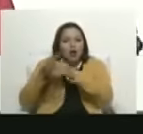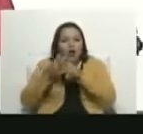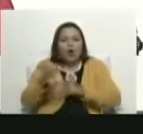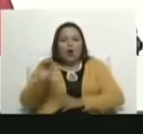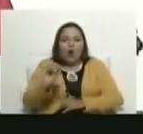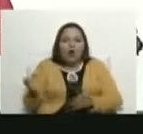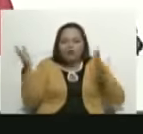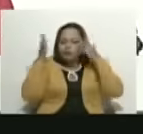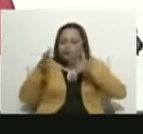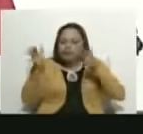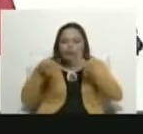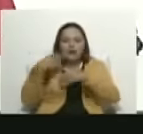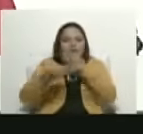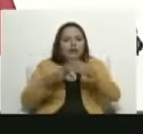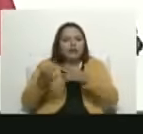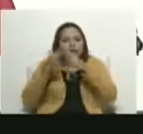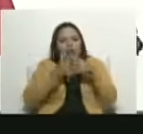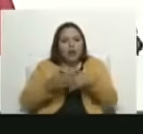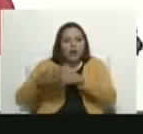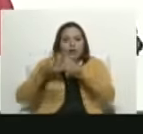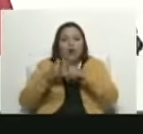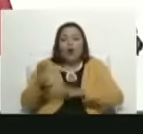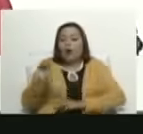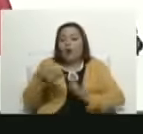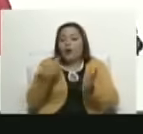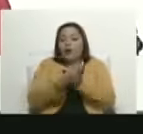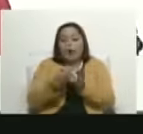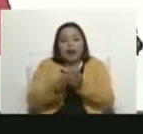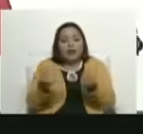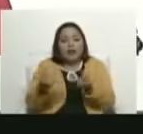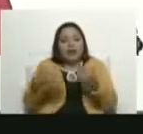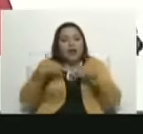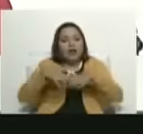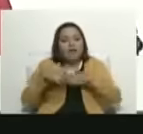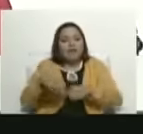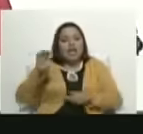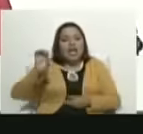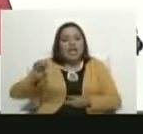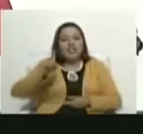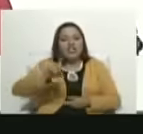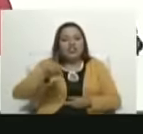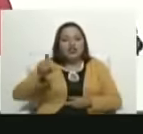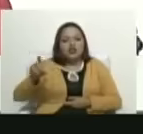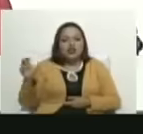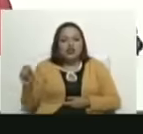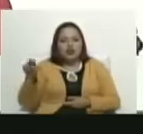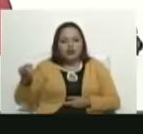línea que da Estados Unidos, o en este caso de quien paga la cuenta, que es la ExxonMobil.